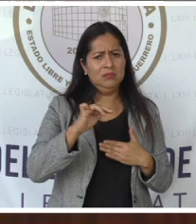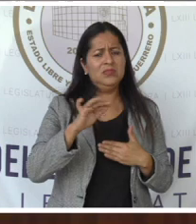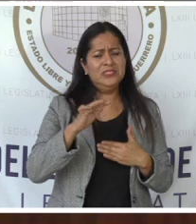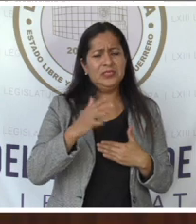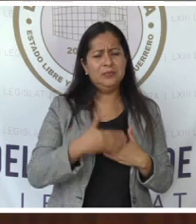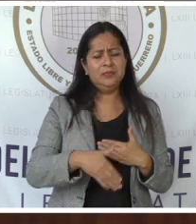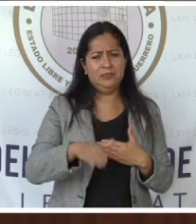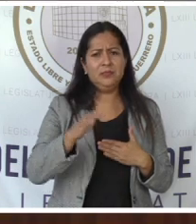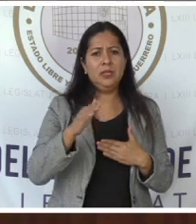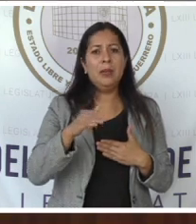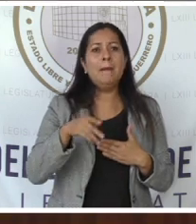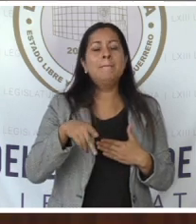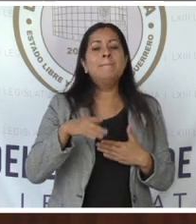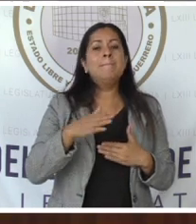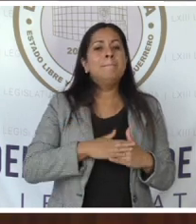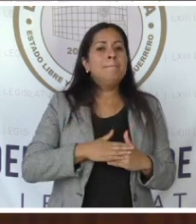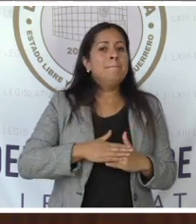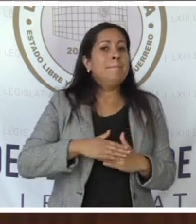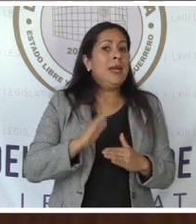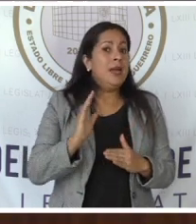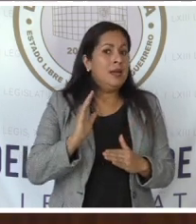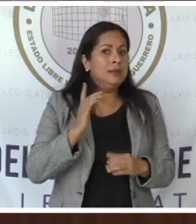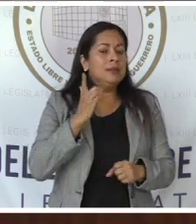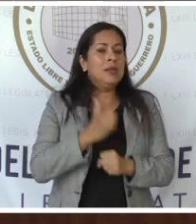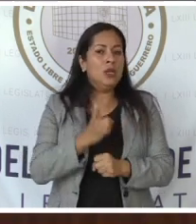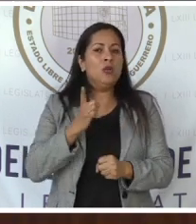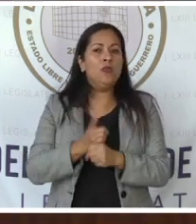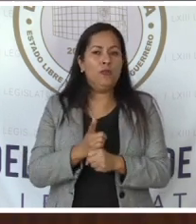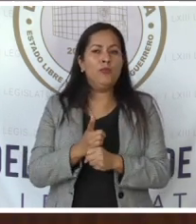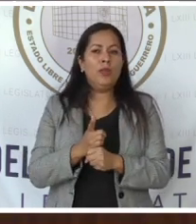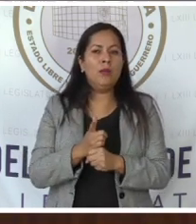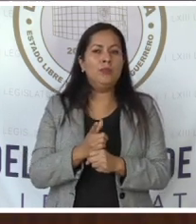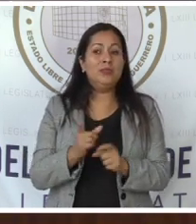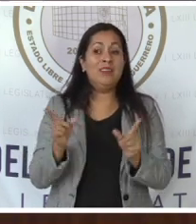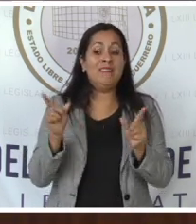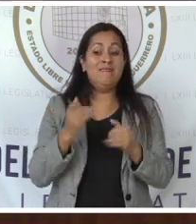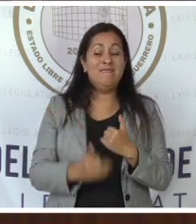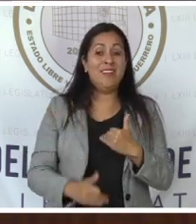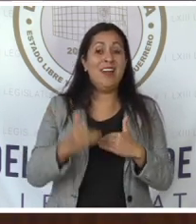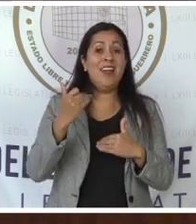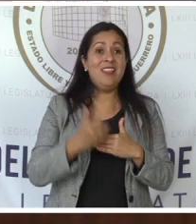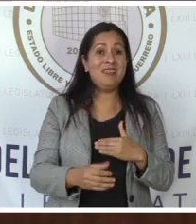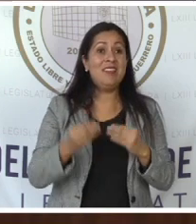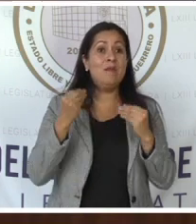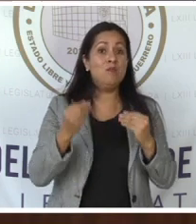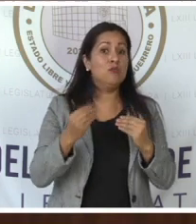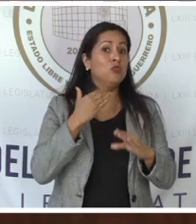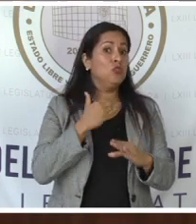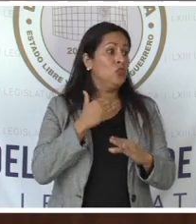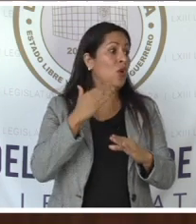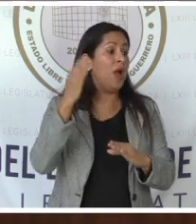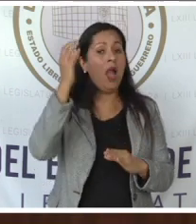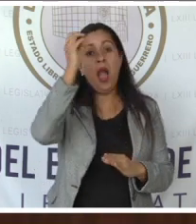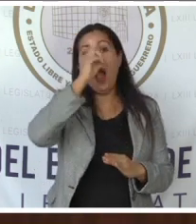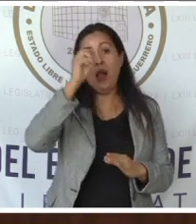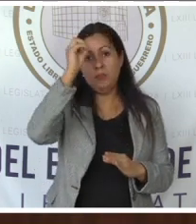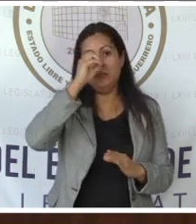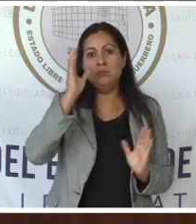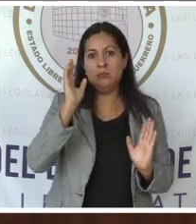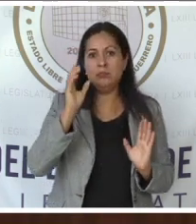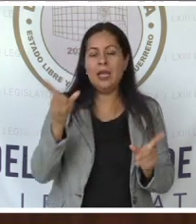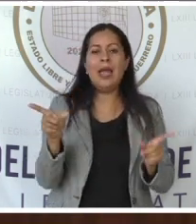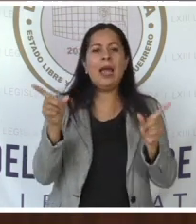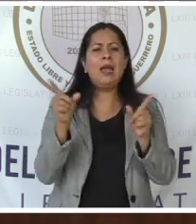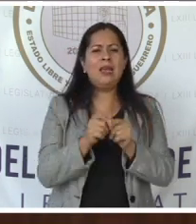racismo, mas llegamos a la conclusión que todavía queda mucho por hacer.